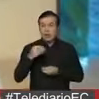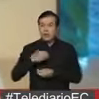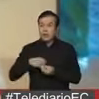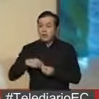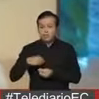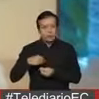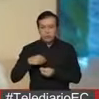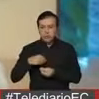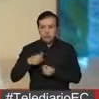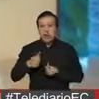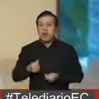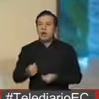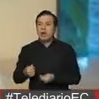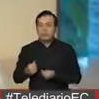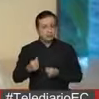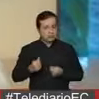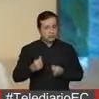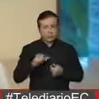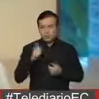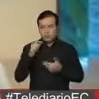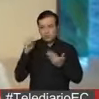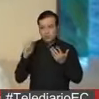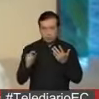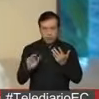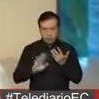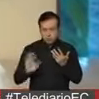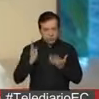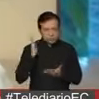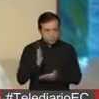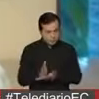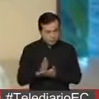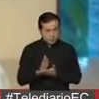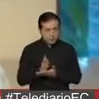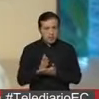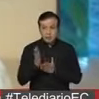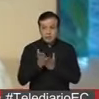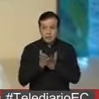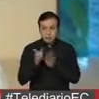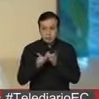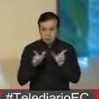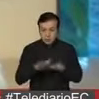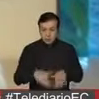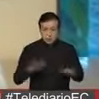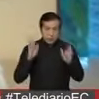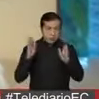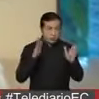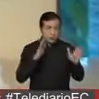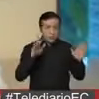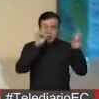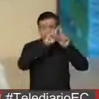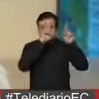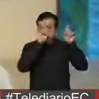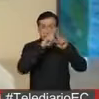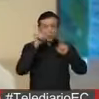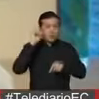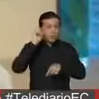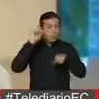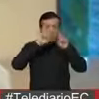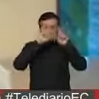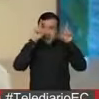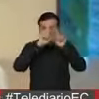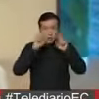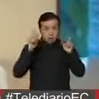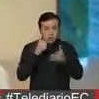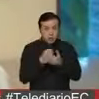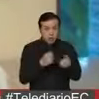y reducir el gasto en todo el resto de actividades que no le dan un servicio al ciudadano. Un Estado empresario, ¿en qué le beneficia al ciudadano? No